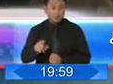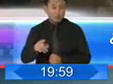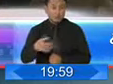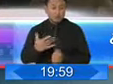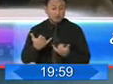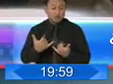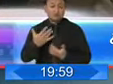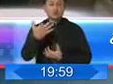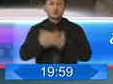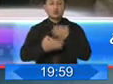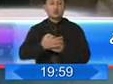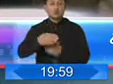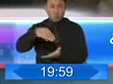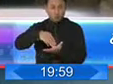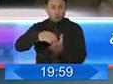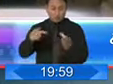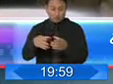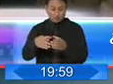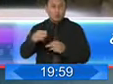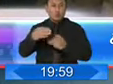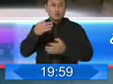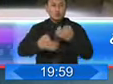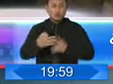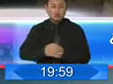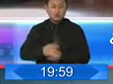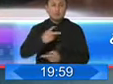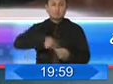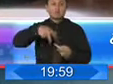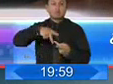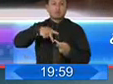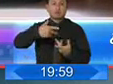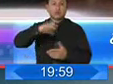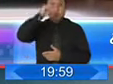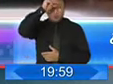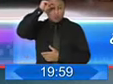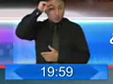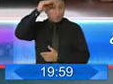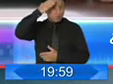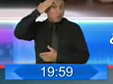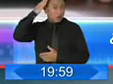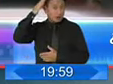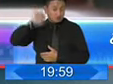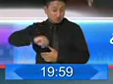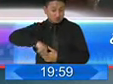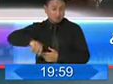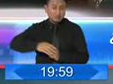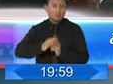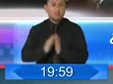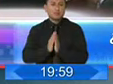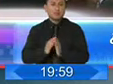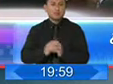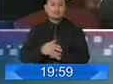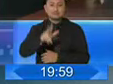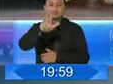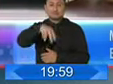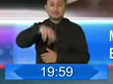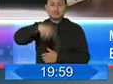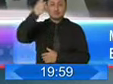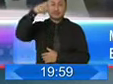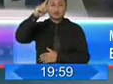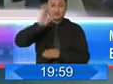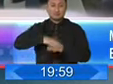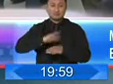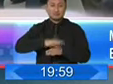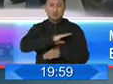un juicio contra los miembros de la comisión el prefecto de Pichincha, Gustavo Baroja, quien también a su vez pide $3 millones por daño